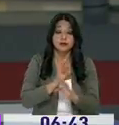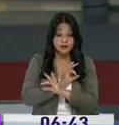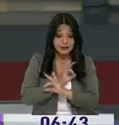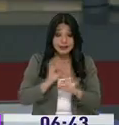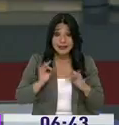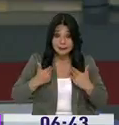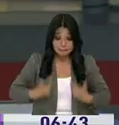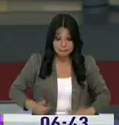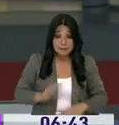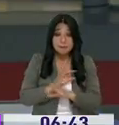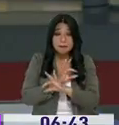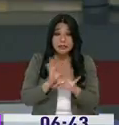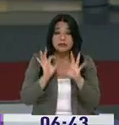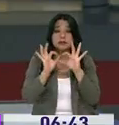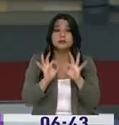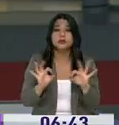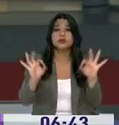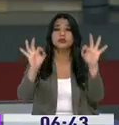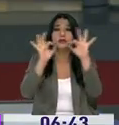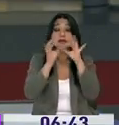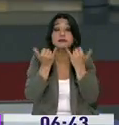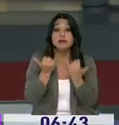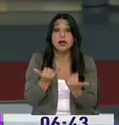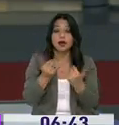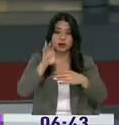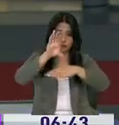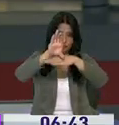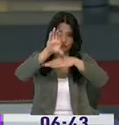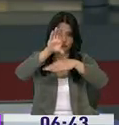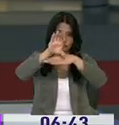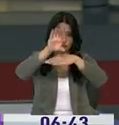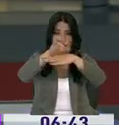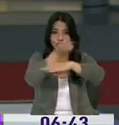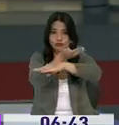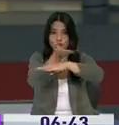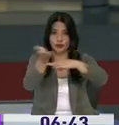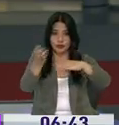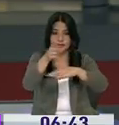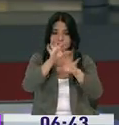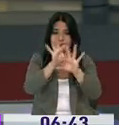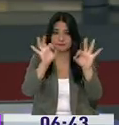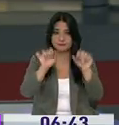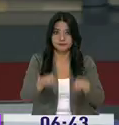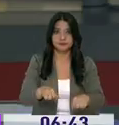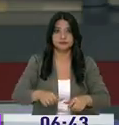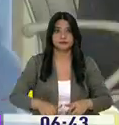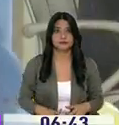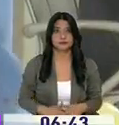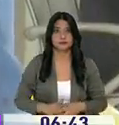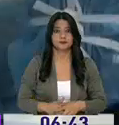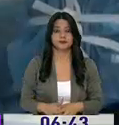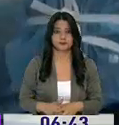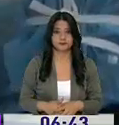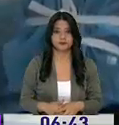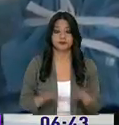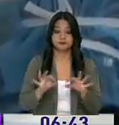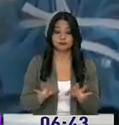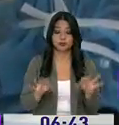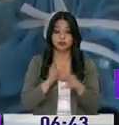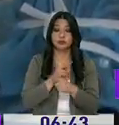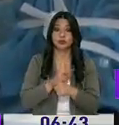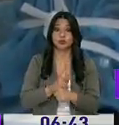fundamental. Tome en cuenta las siguientes recomendaciones para su higiene. Veamos. Las medidas de prevención